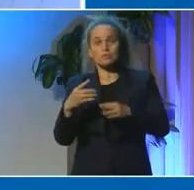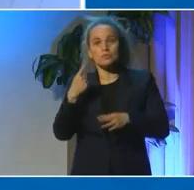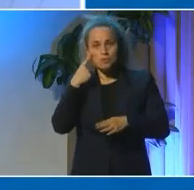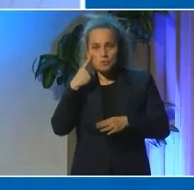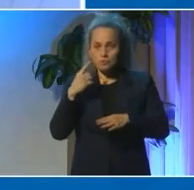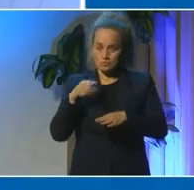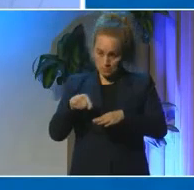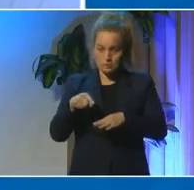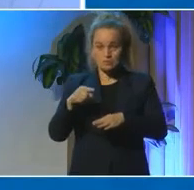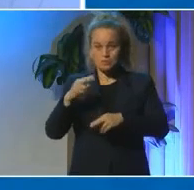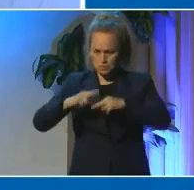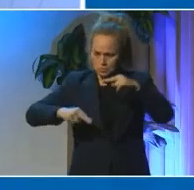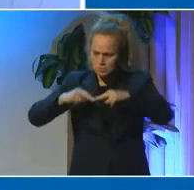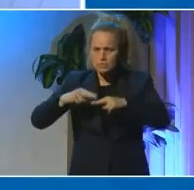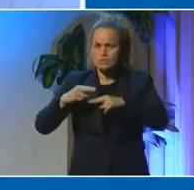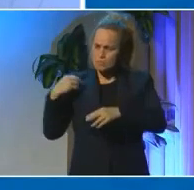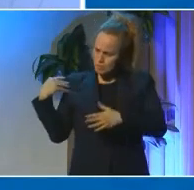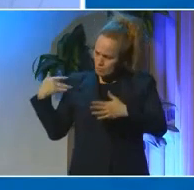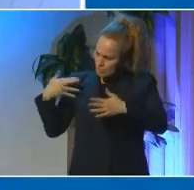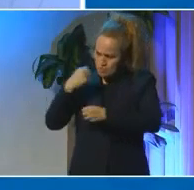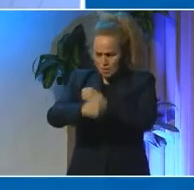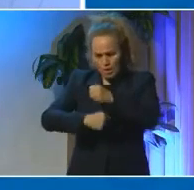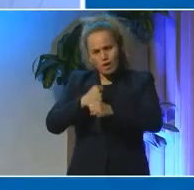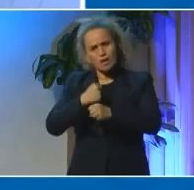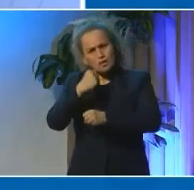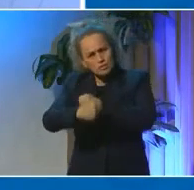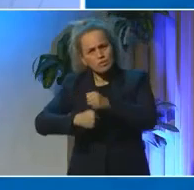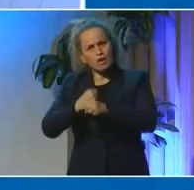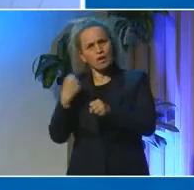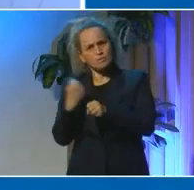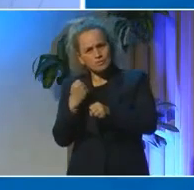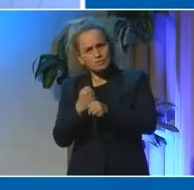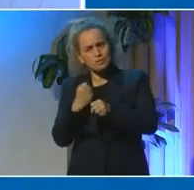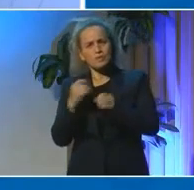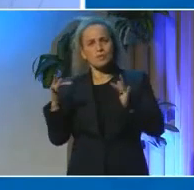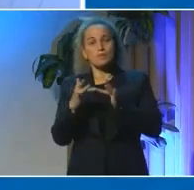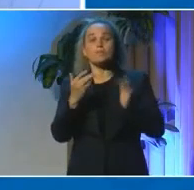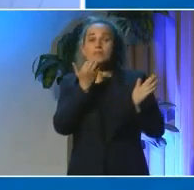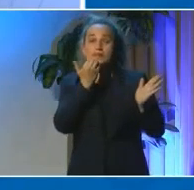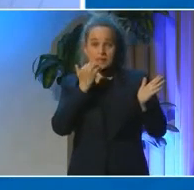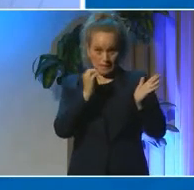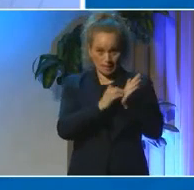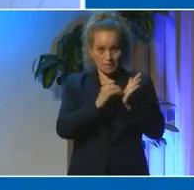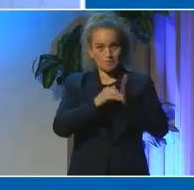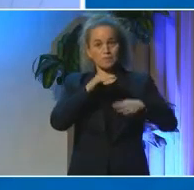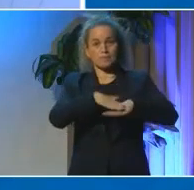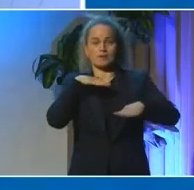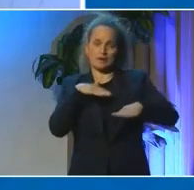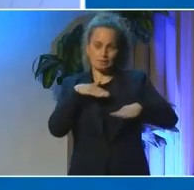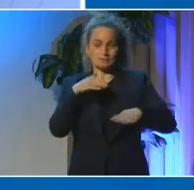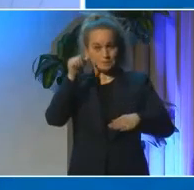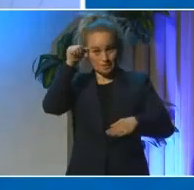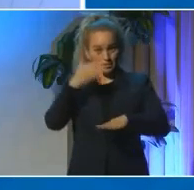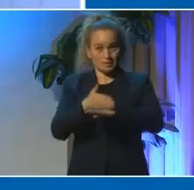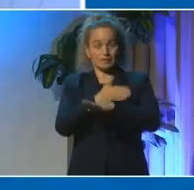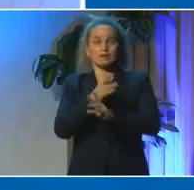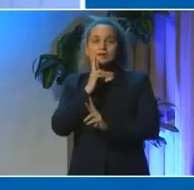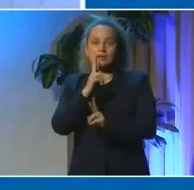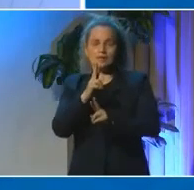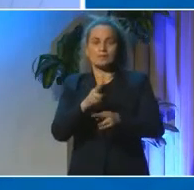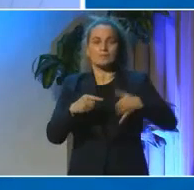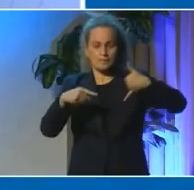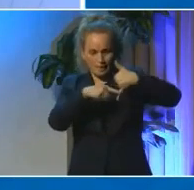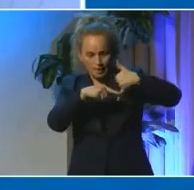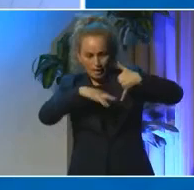construcción de muchos años y de mucha coherencia entonces me voy a volver a otro ejemplo que es la otra causa que yo arranqué que es amazonía